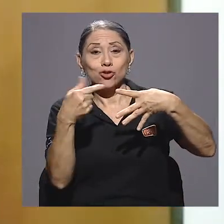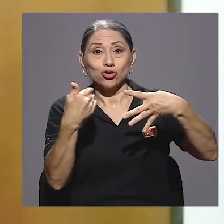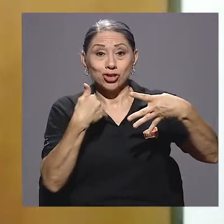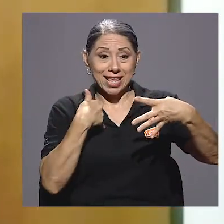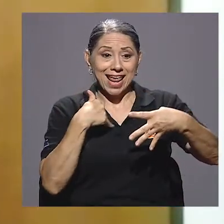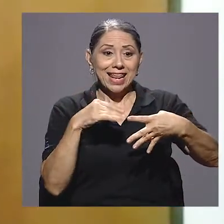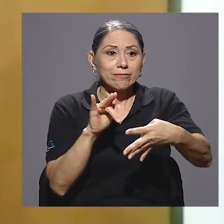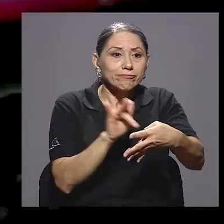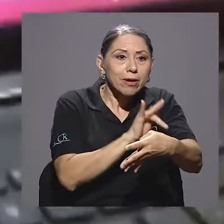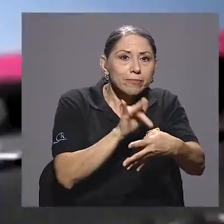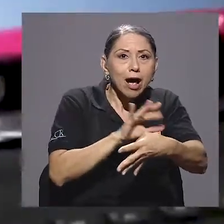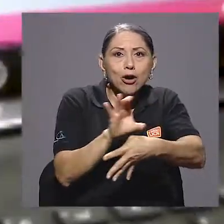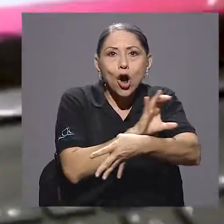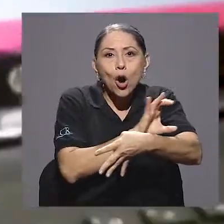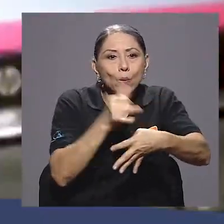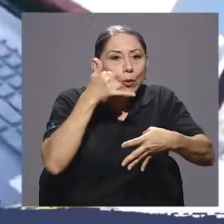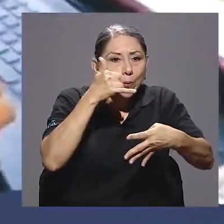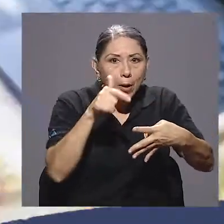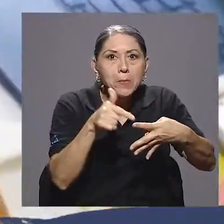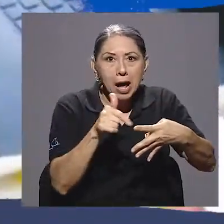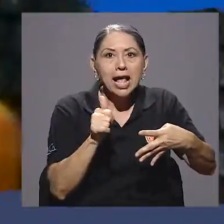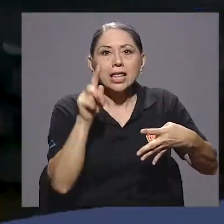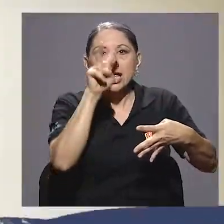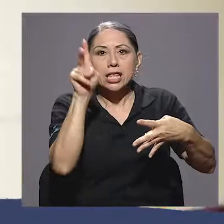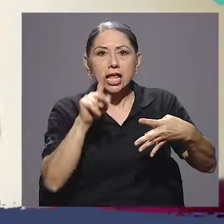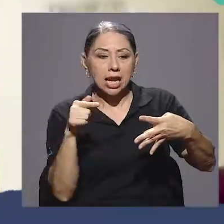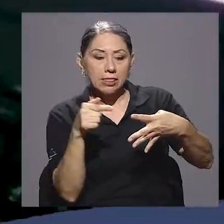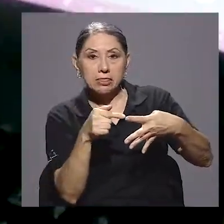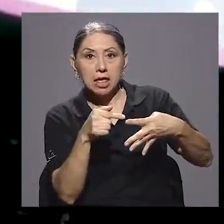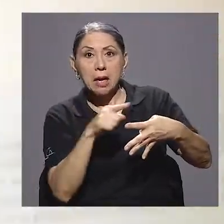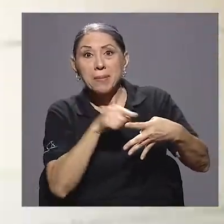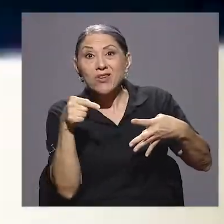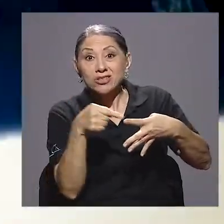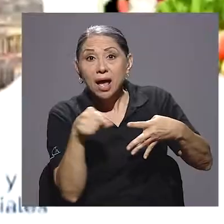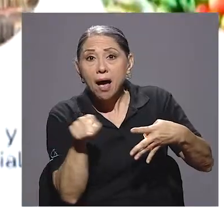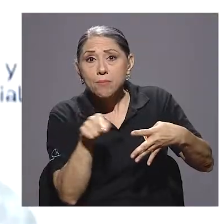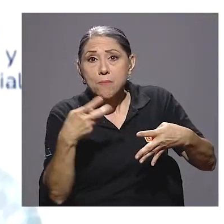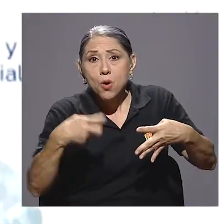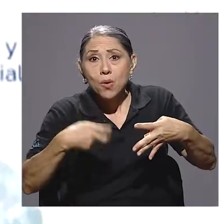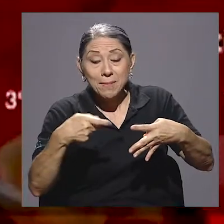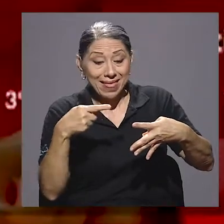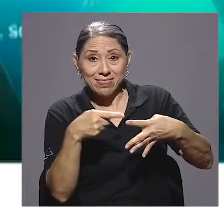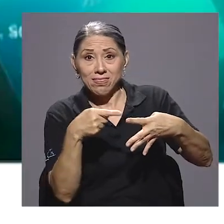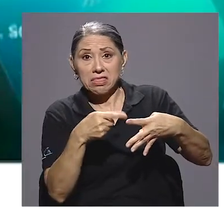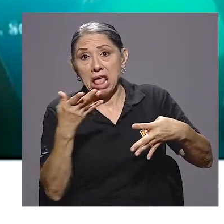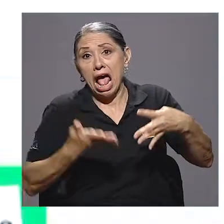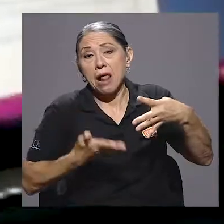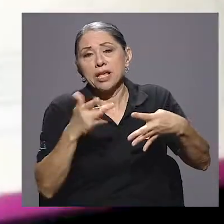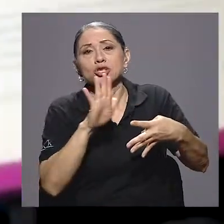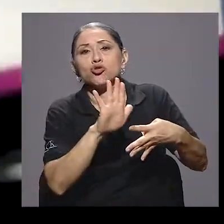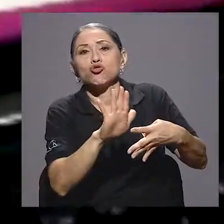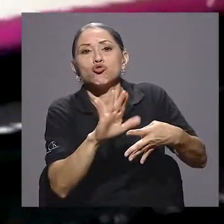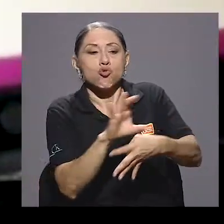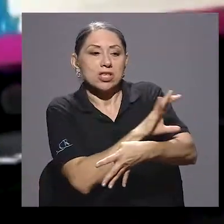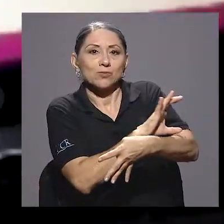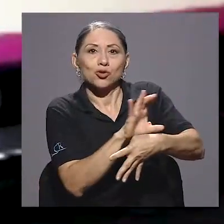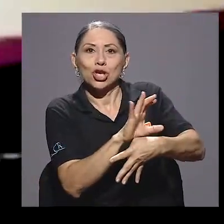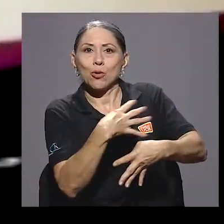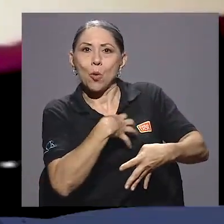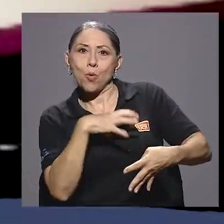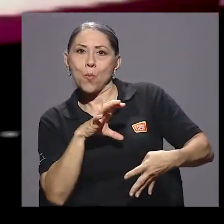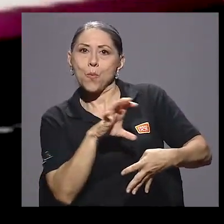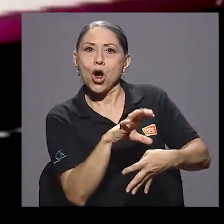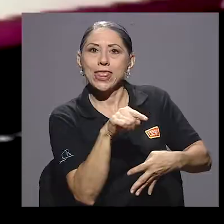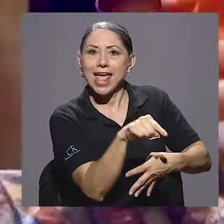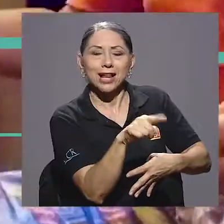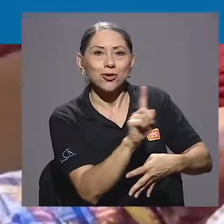tienen conectividad y los que cuentan con dispositivos. ¿Por qué? Quizá ese dispositivo no sea directamente de